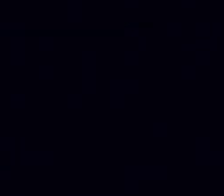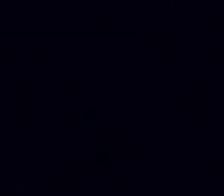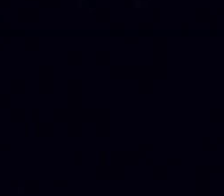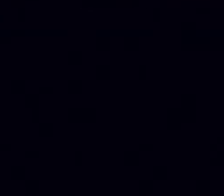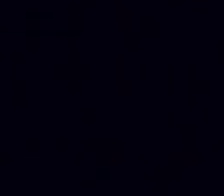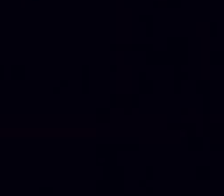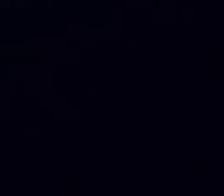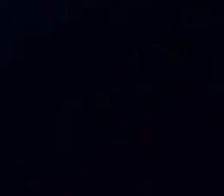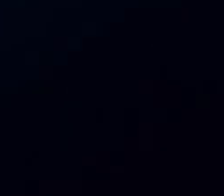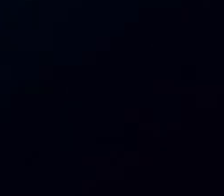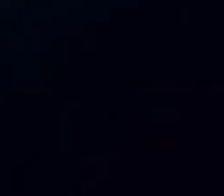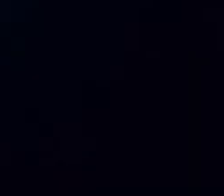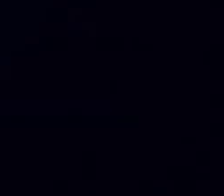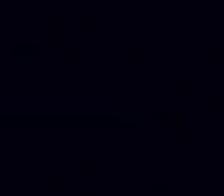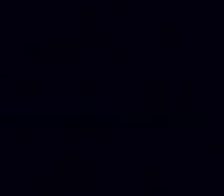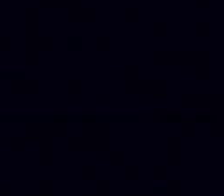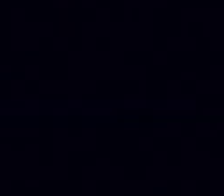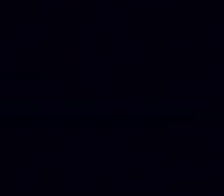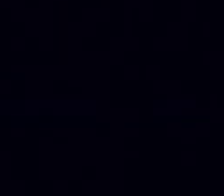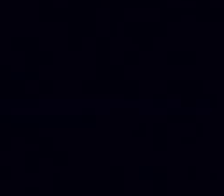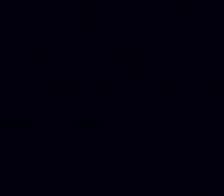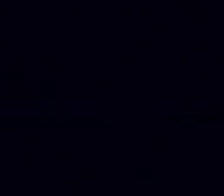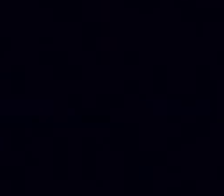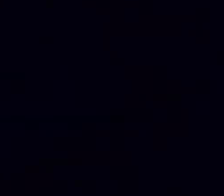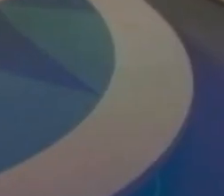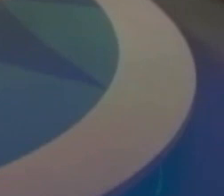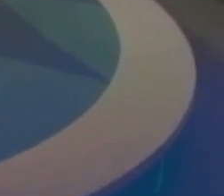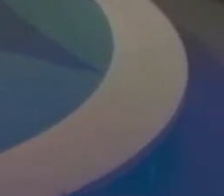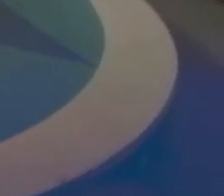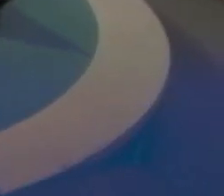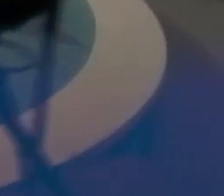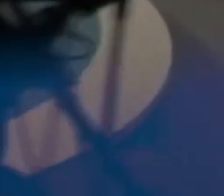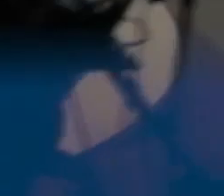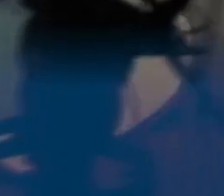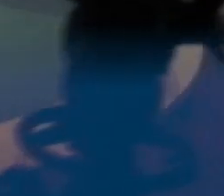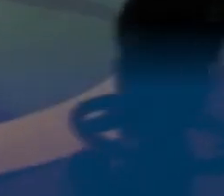En 13, Costa Rica Televisión.